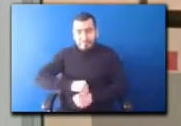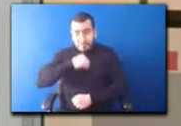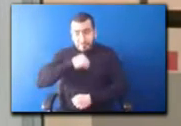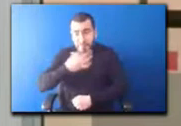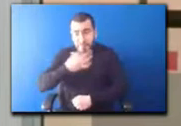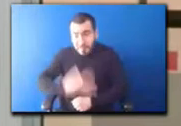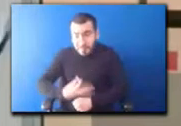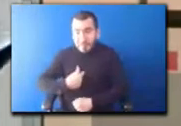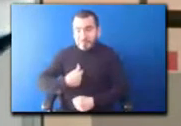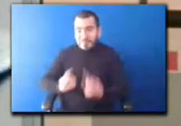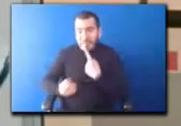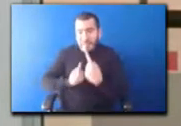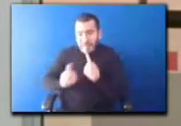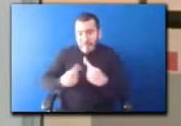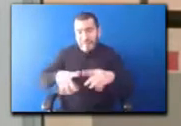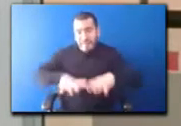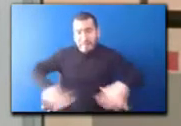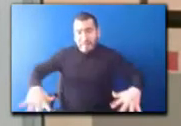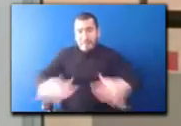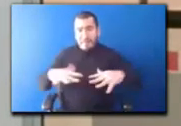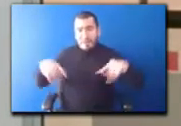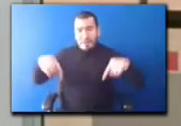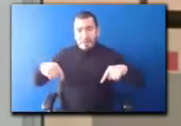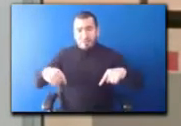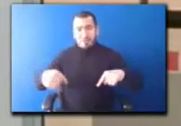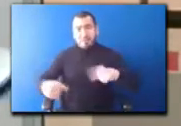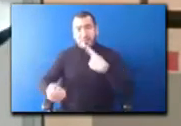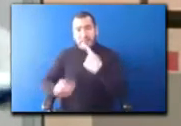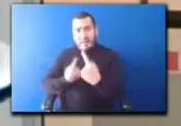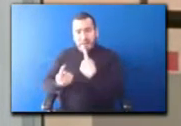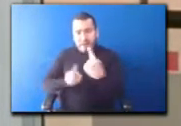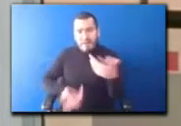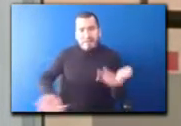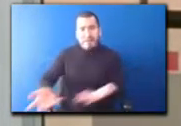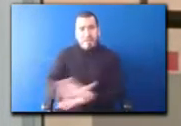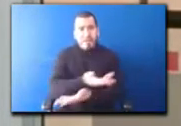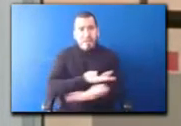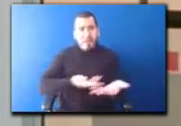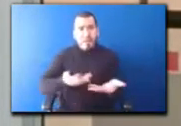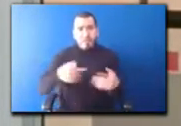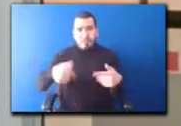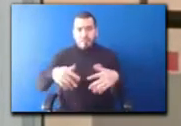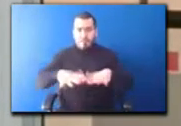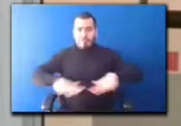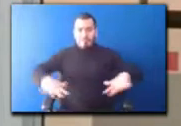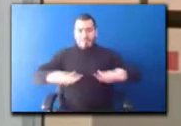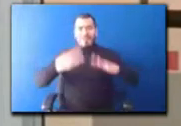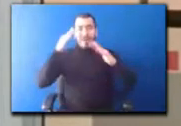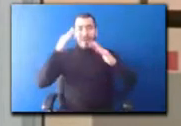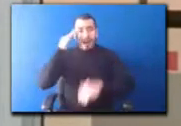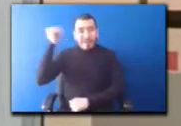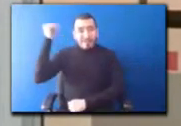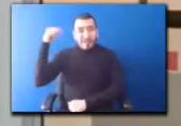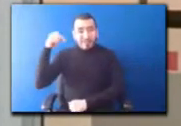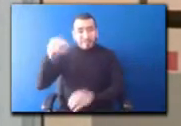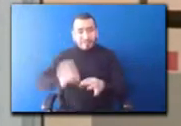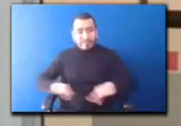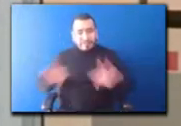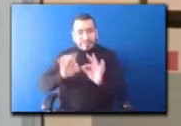de charlas realmente se compartan en este tipo de ambientes, como son los ambientes académicos que nos permiten seguir